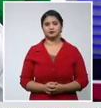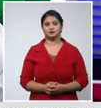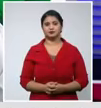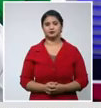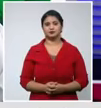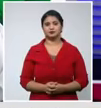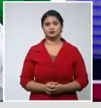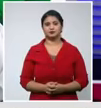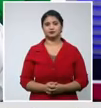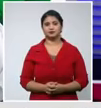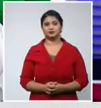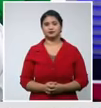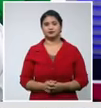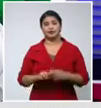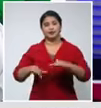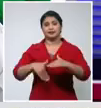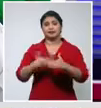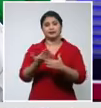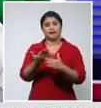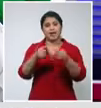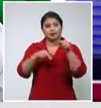con resultados no favorables,